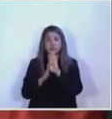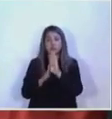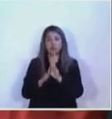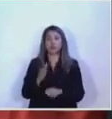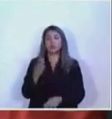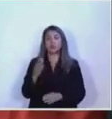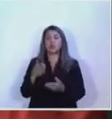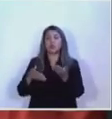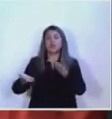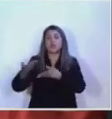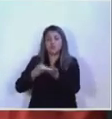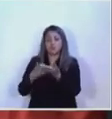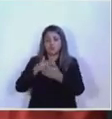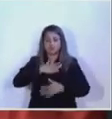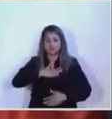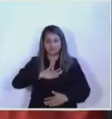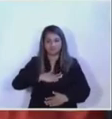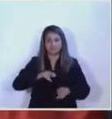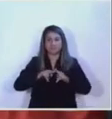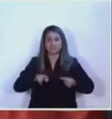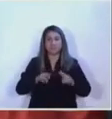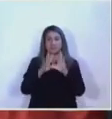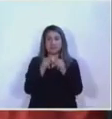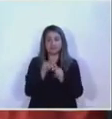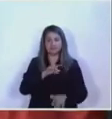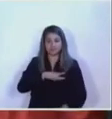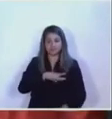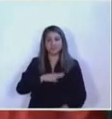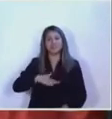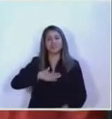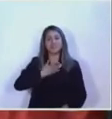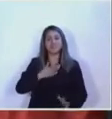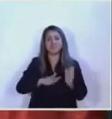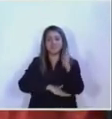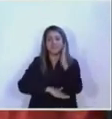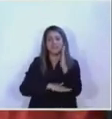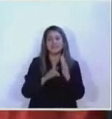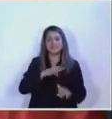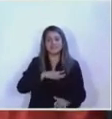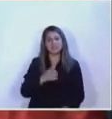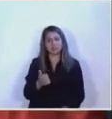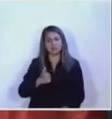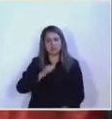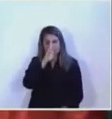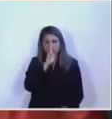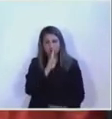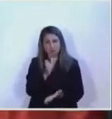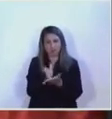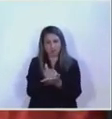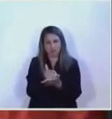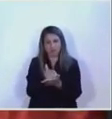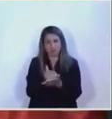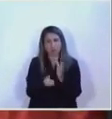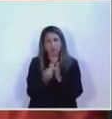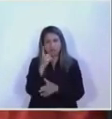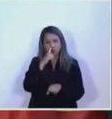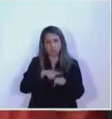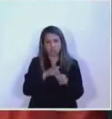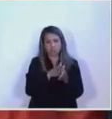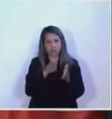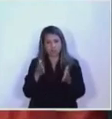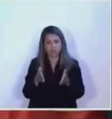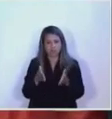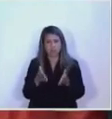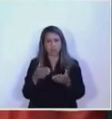no tan solo devuelva la tranquilidad a las familias chilenas, sino que siente las bases para ese Chile que cumple un rol estratégico en esta nueva época?